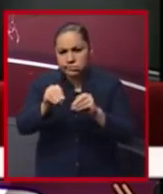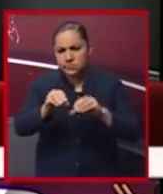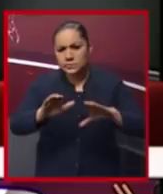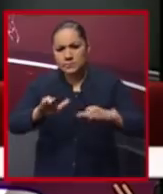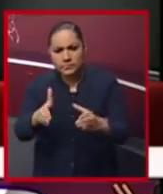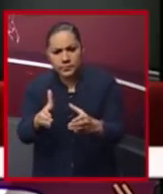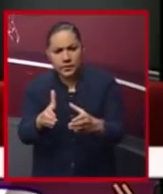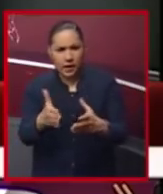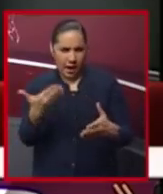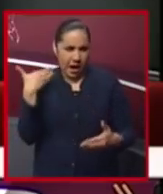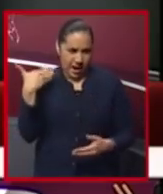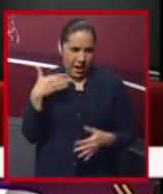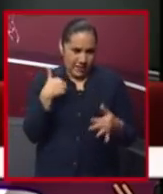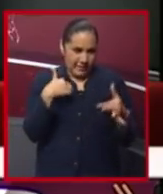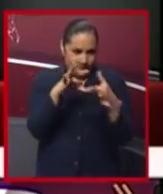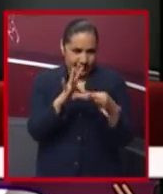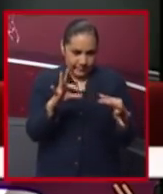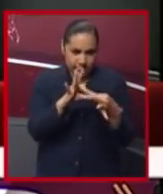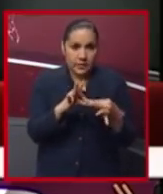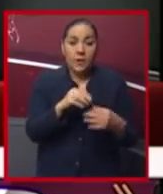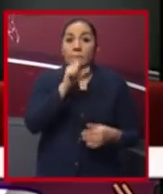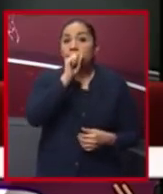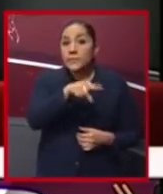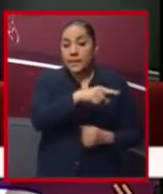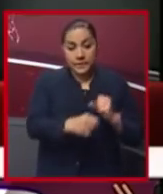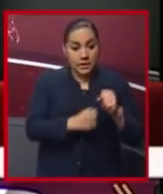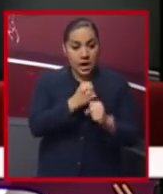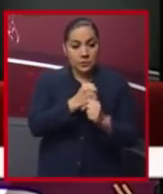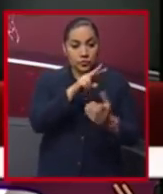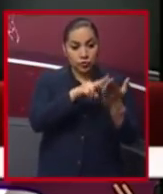Inclusive se creó en el 2012 la ley para prevenir